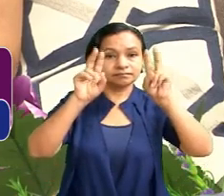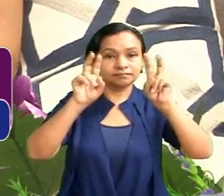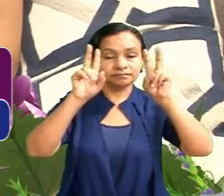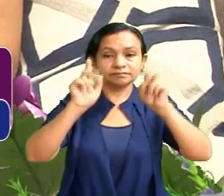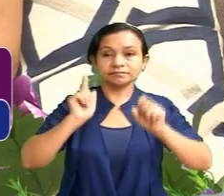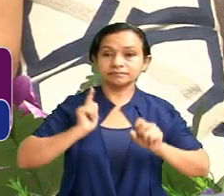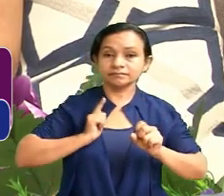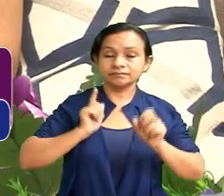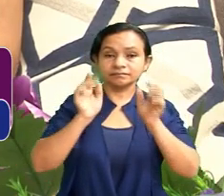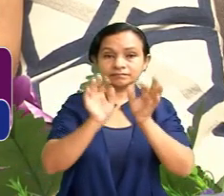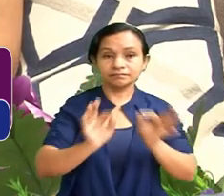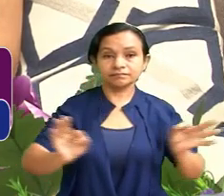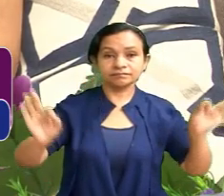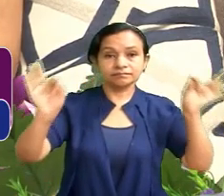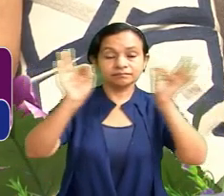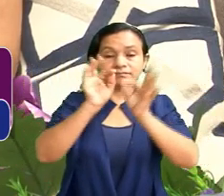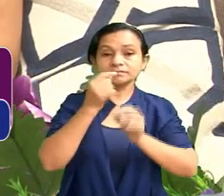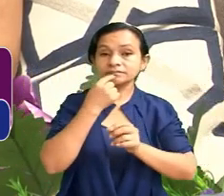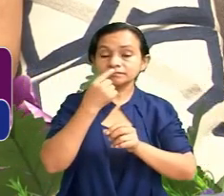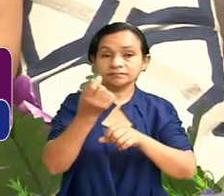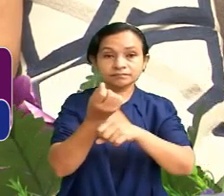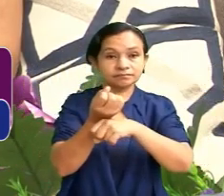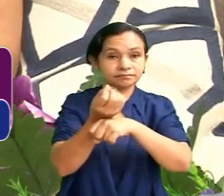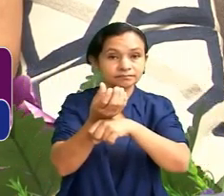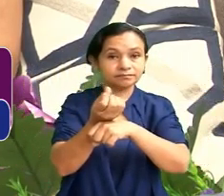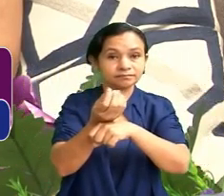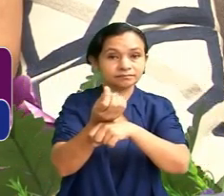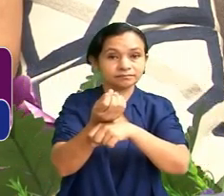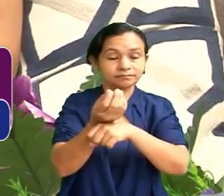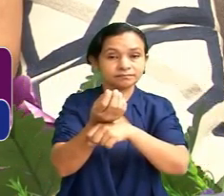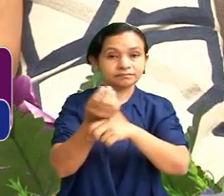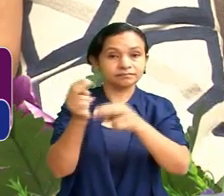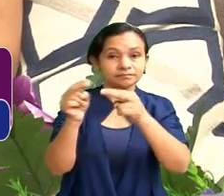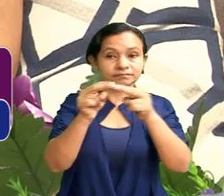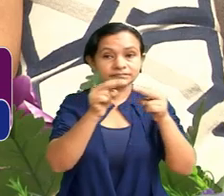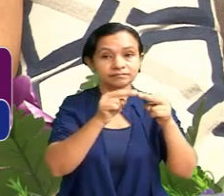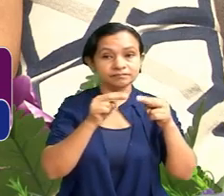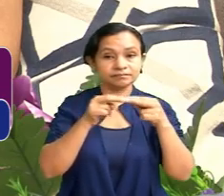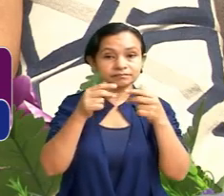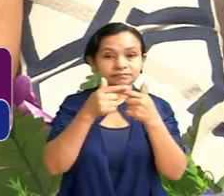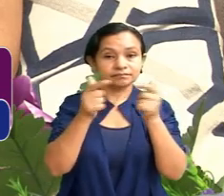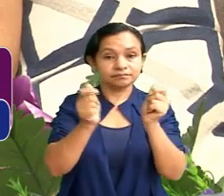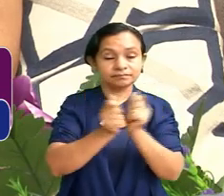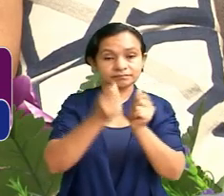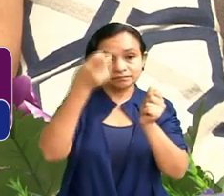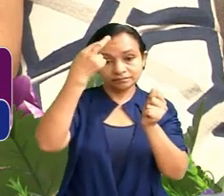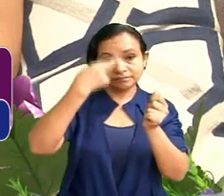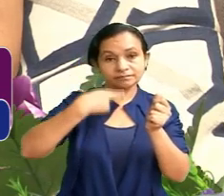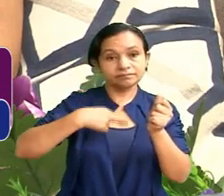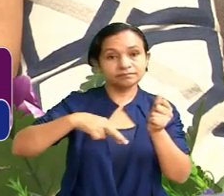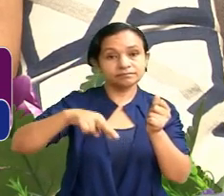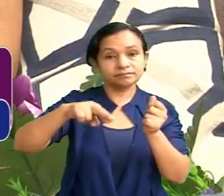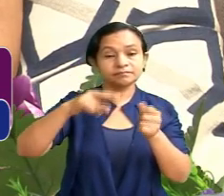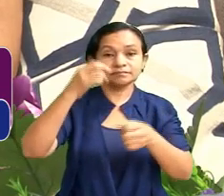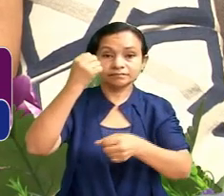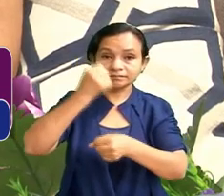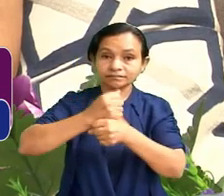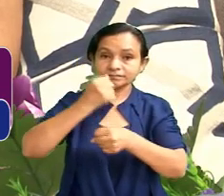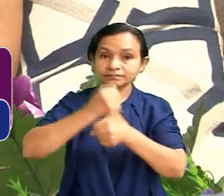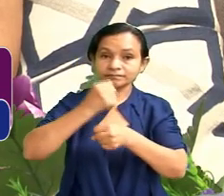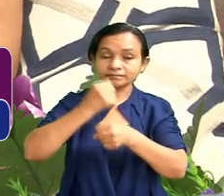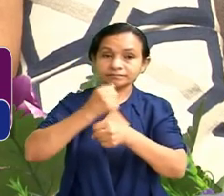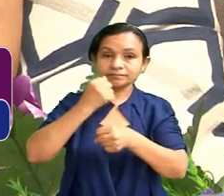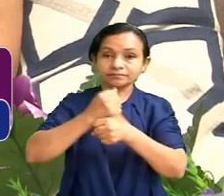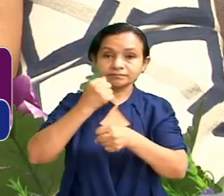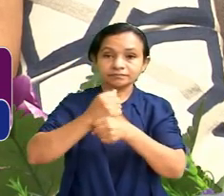también es importante destacar que las alcaldías efectivamente articulan con el sector religioso también el trabajo en todo